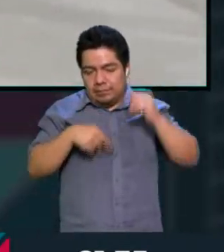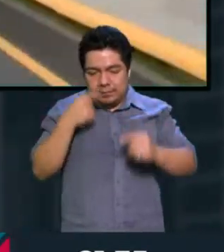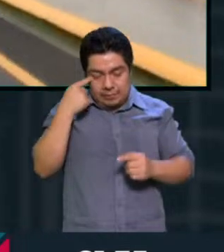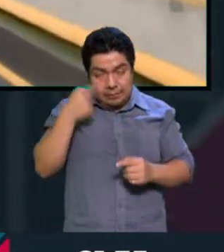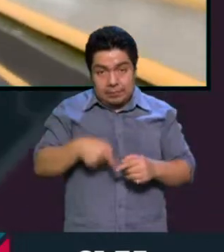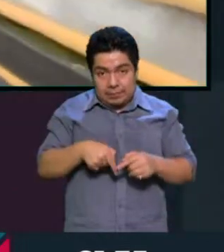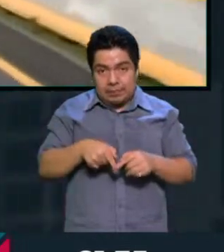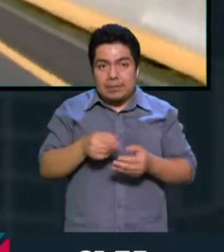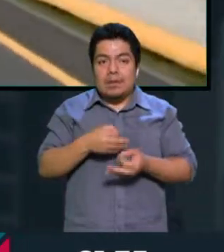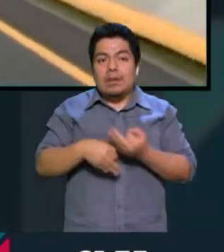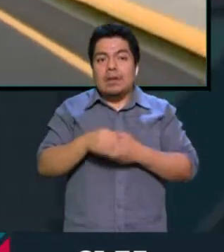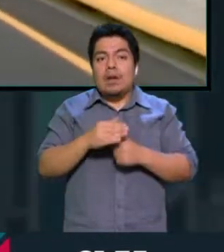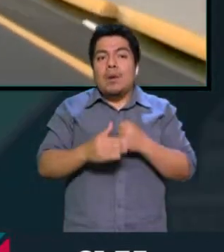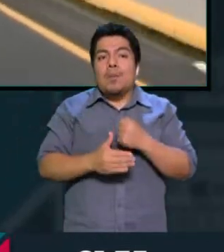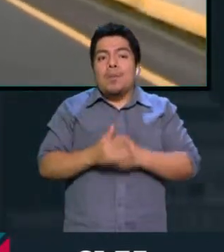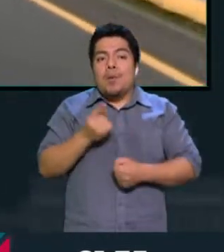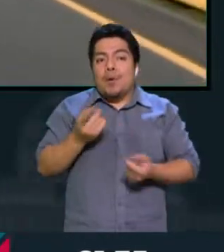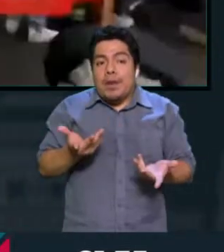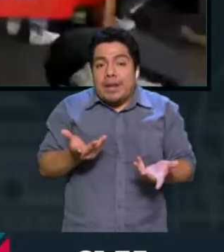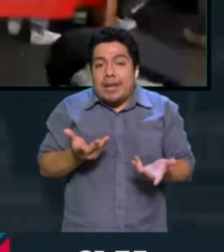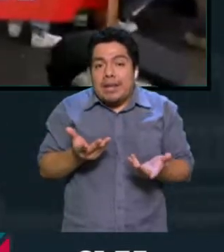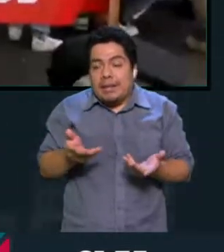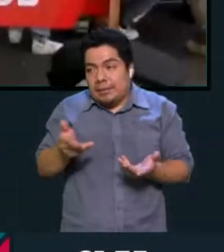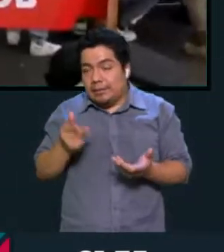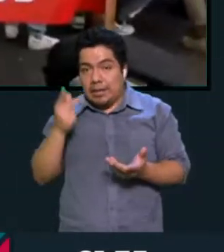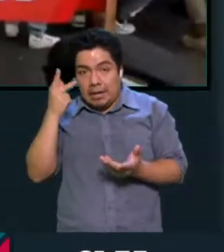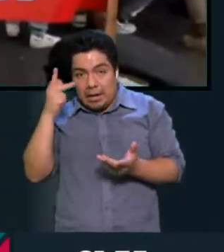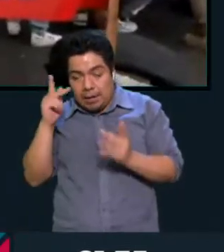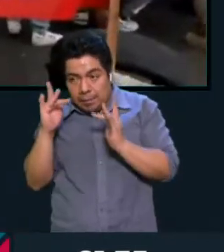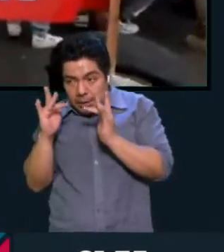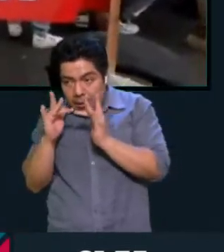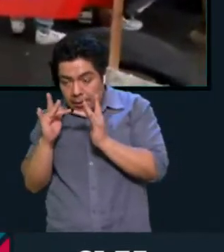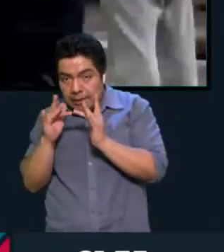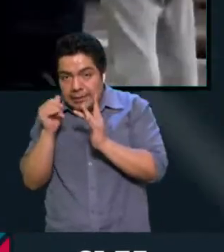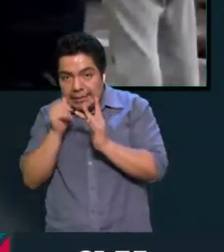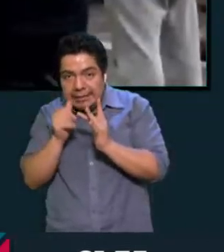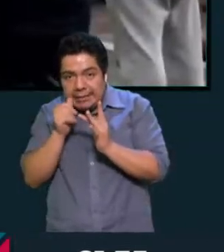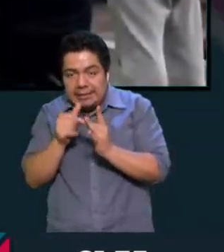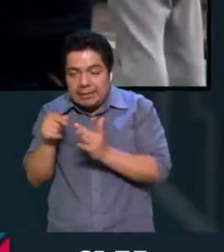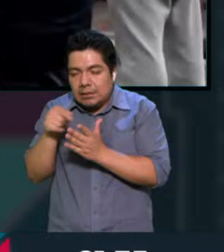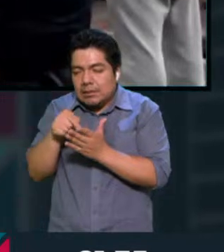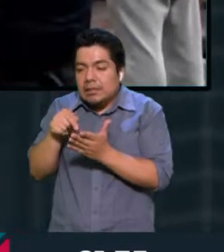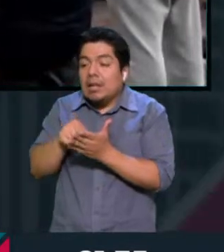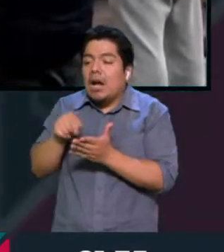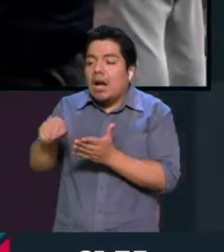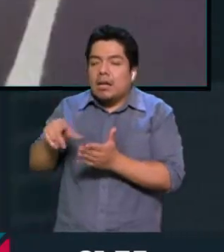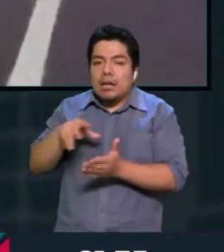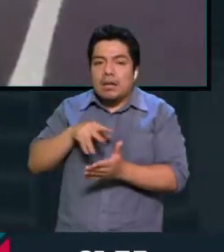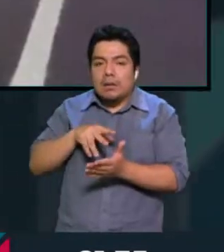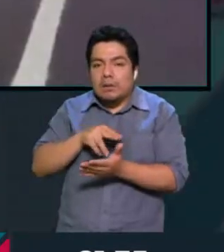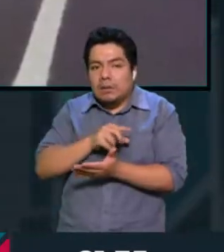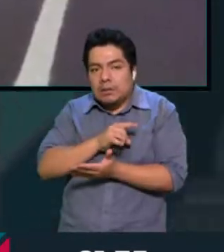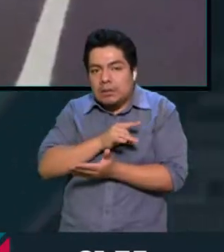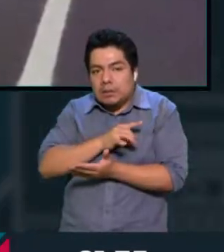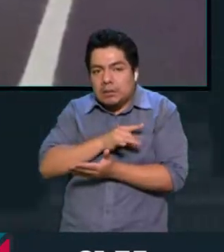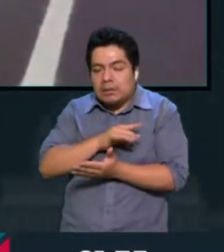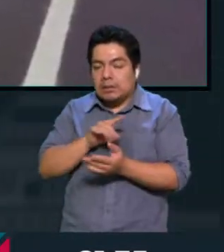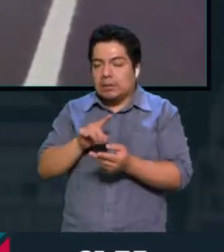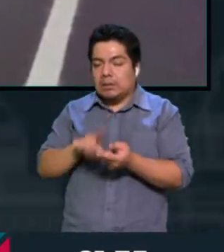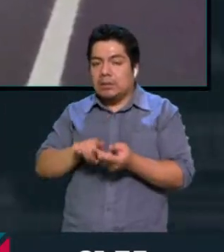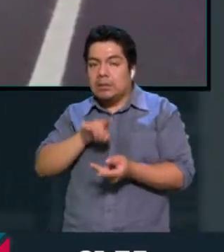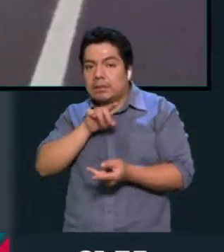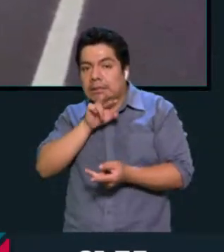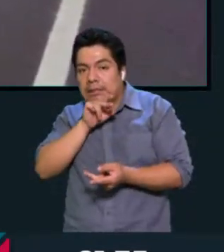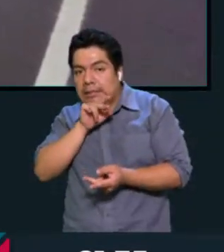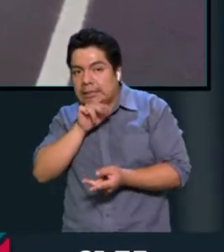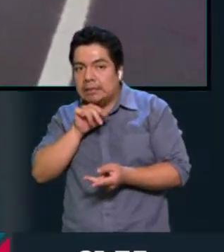compete, porque tenemos un contacto inmediato y el punto de la preocupación, el miedo, la pura sensación